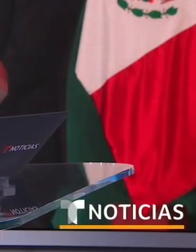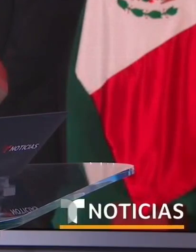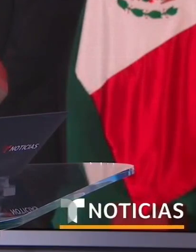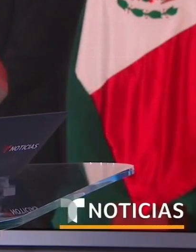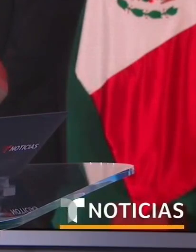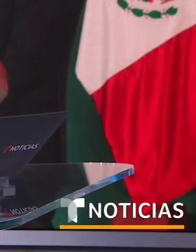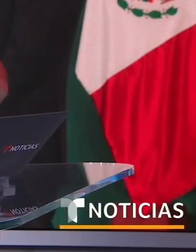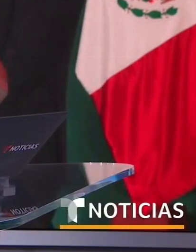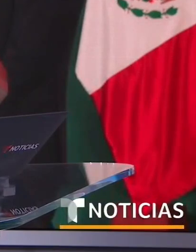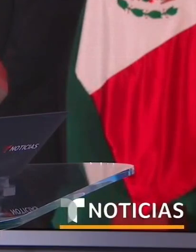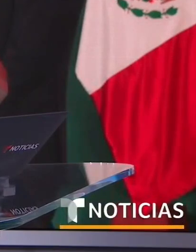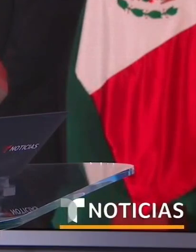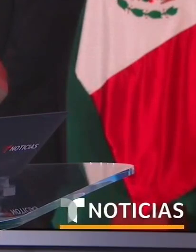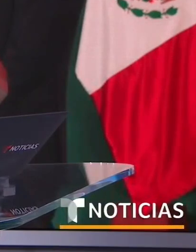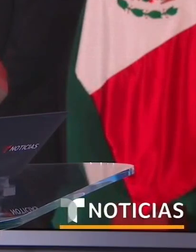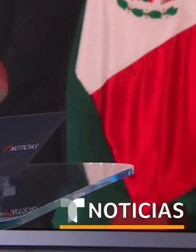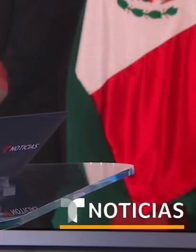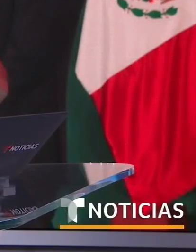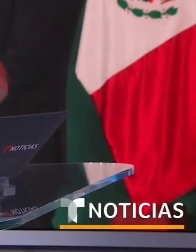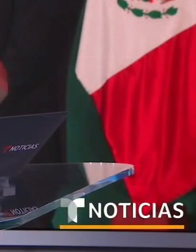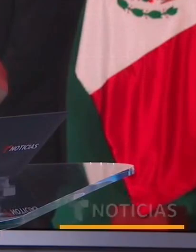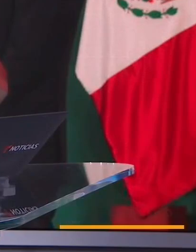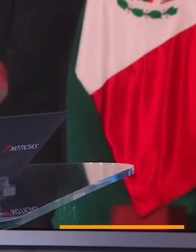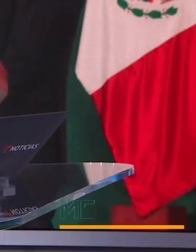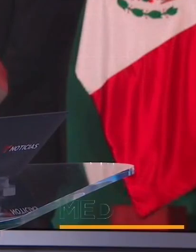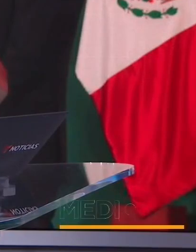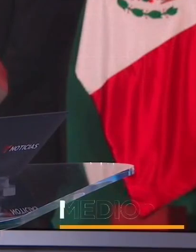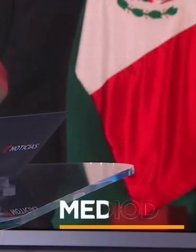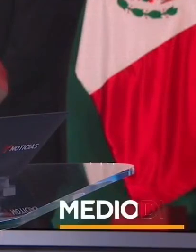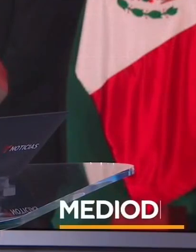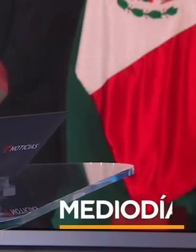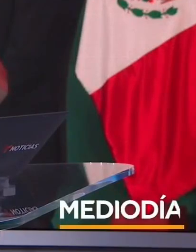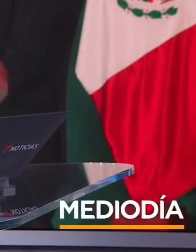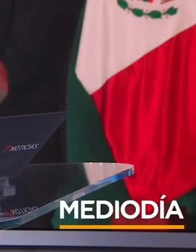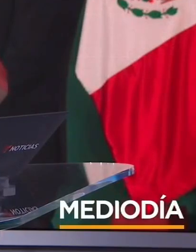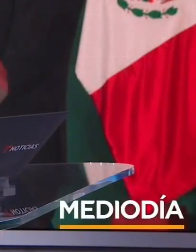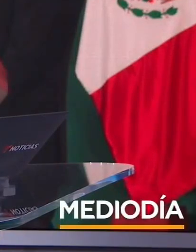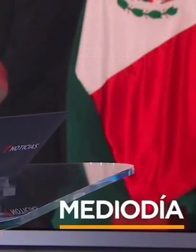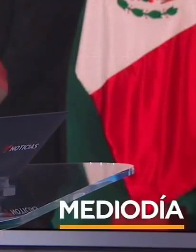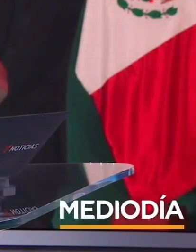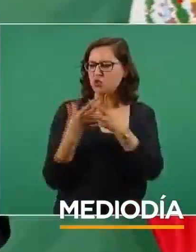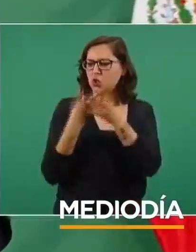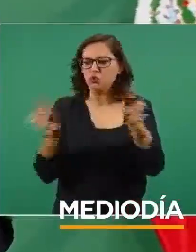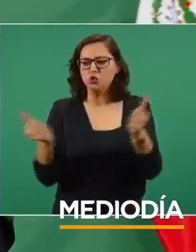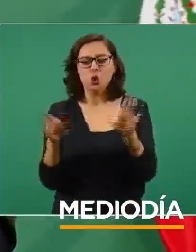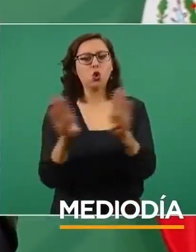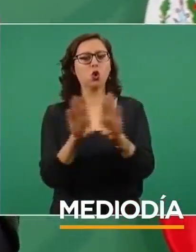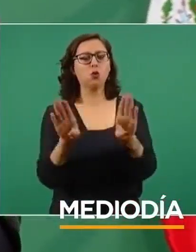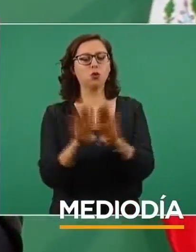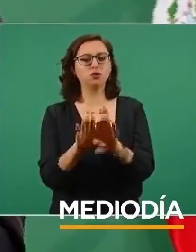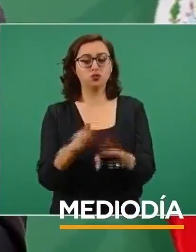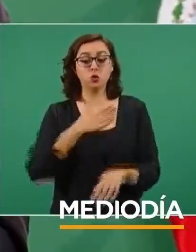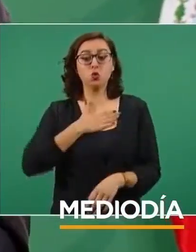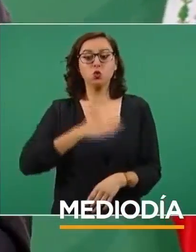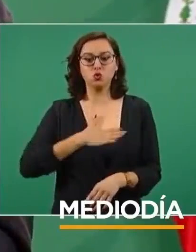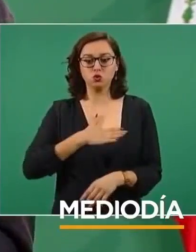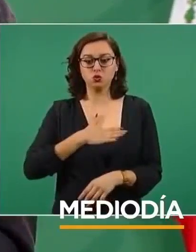de ampliar los programas de sembrado de vida y las visas para los que trabajan en ellos. El presidente